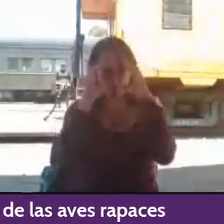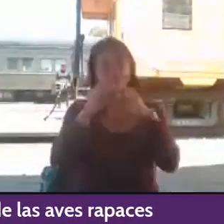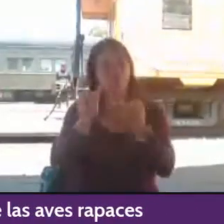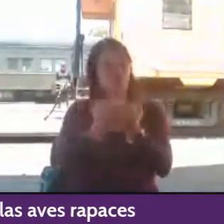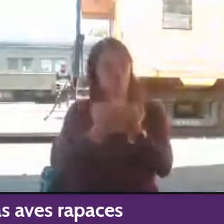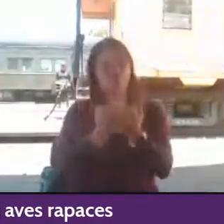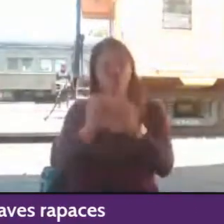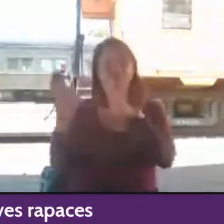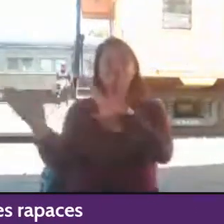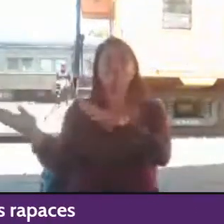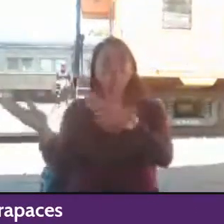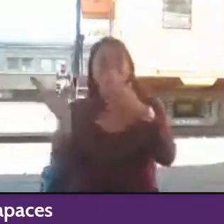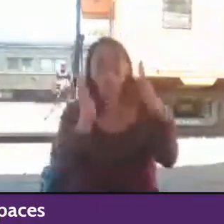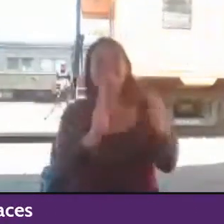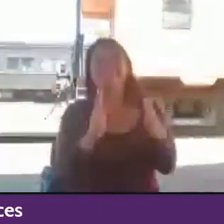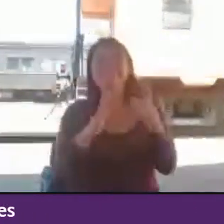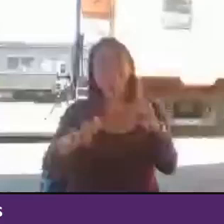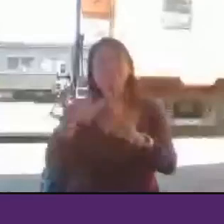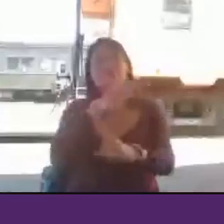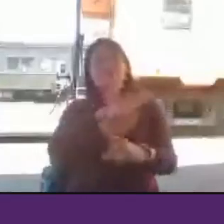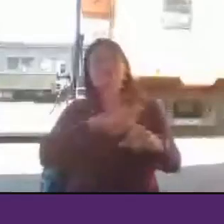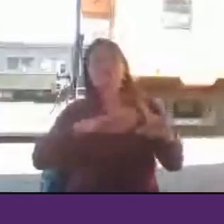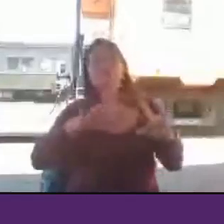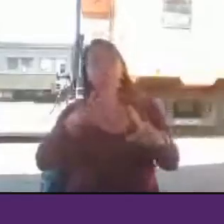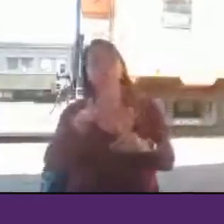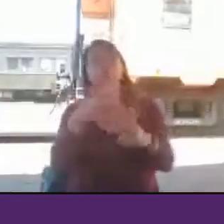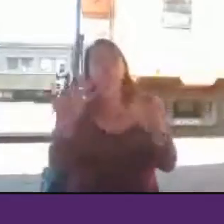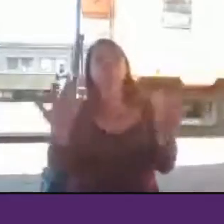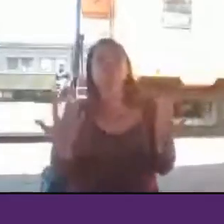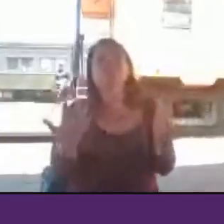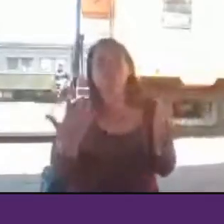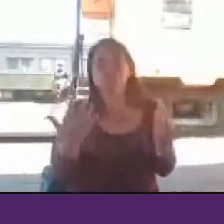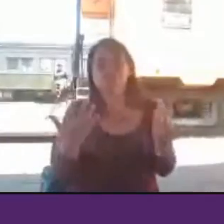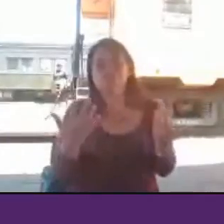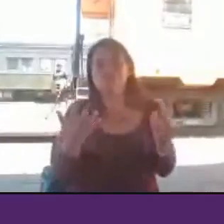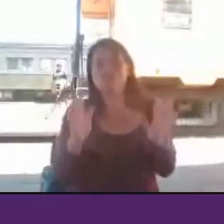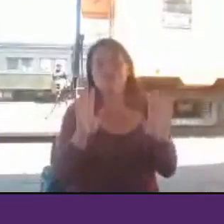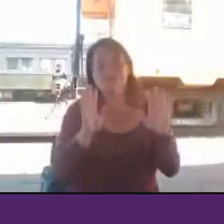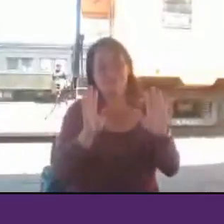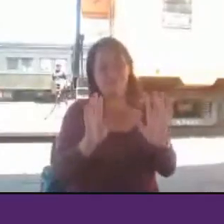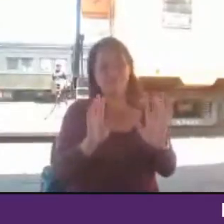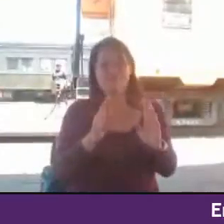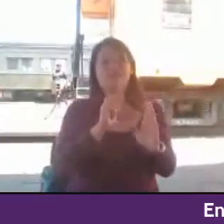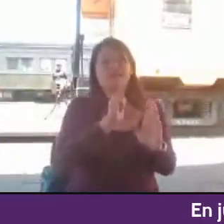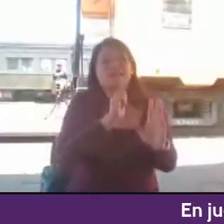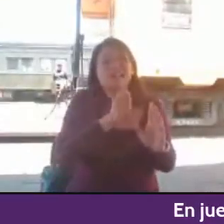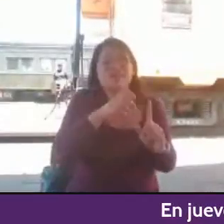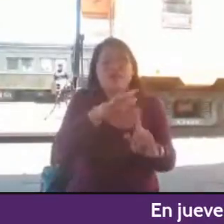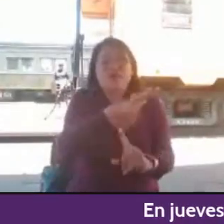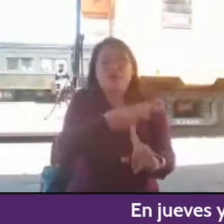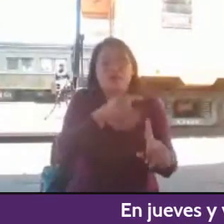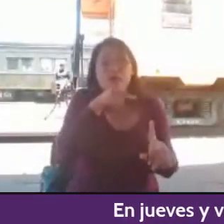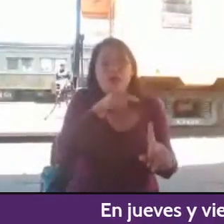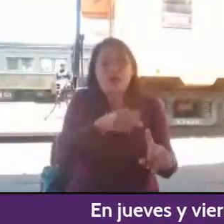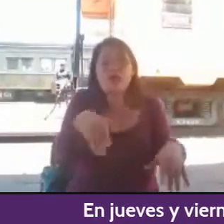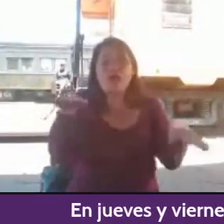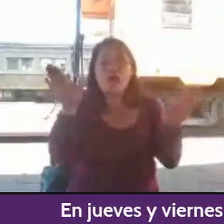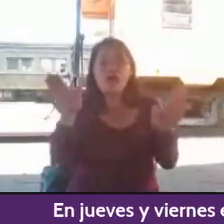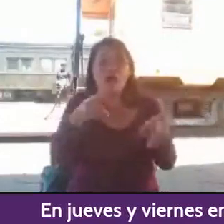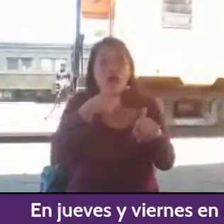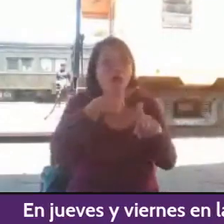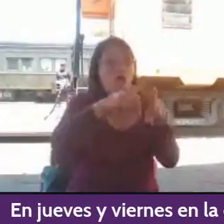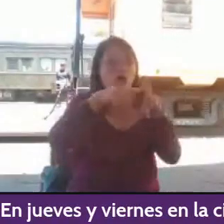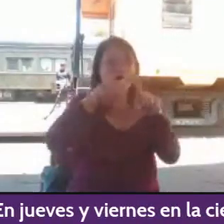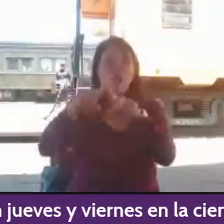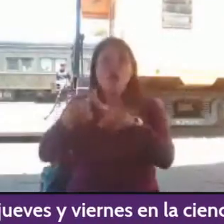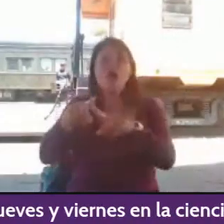pueden desenvolver. Que se puedan desenvolver en más ambientes significa que las aves, o que estos grupos de aves han llegado a colonizar